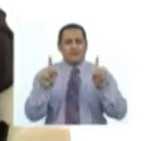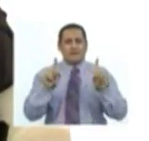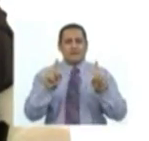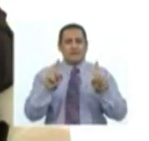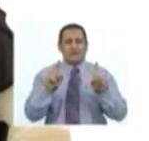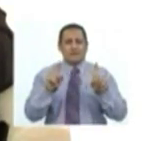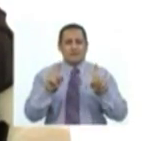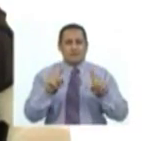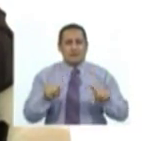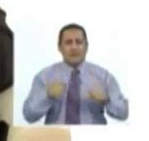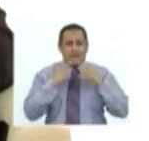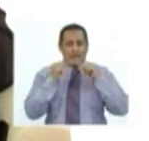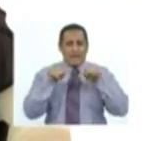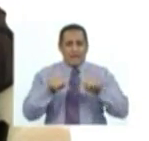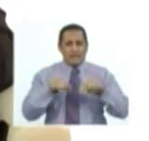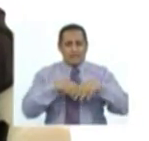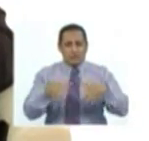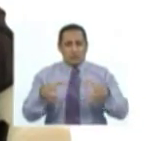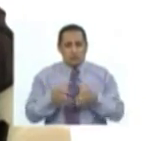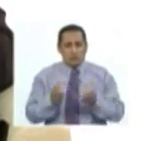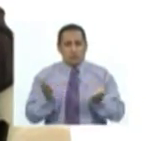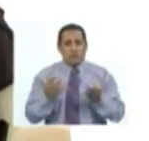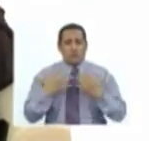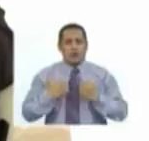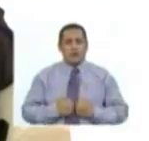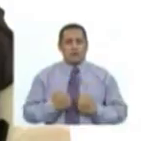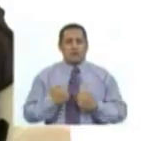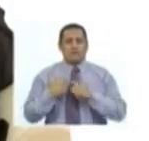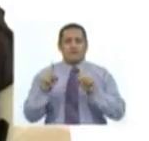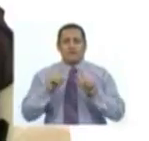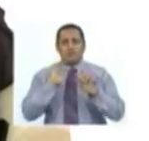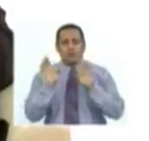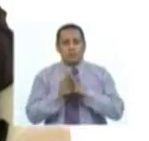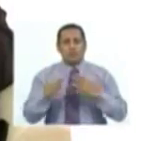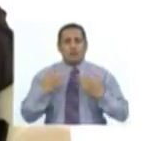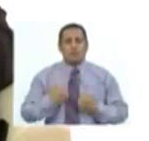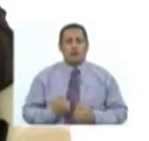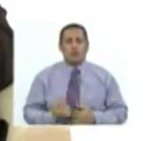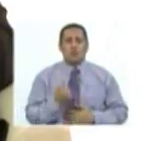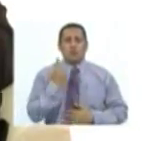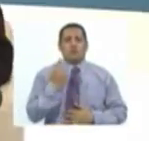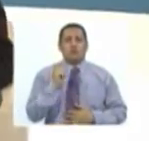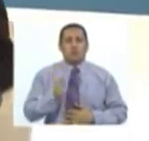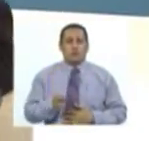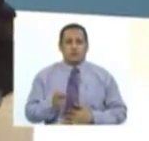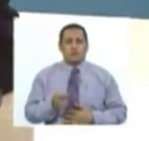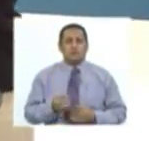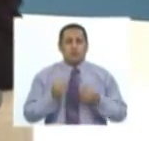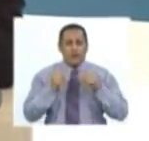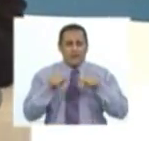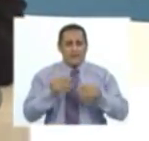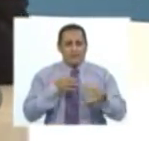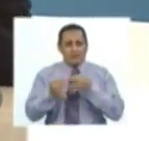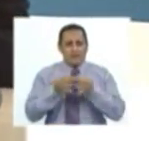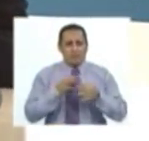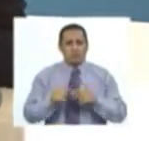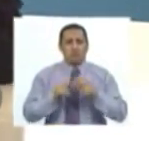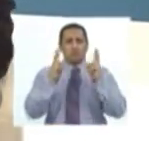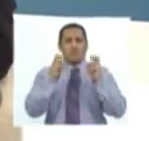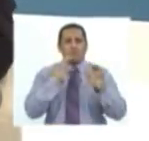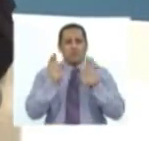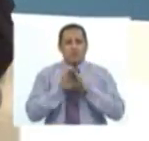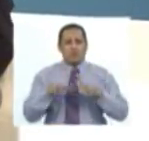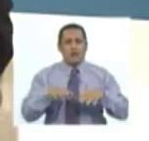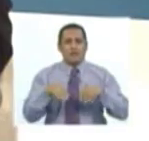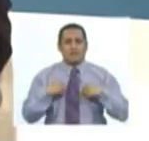distinta en un órgano colegiado que en un órgano unipersonal. Claro, porque aquí estamos hablando de una opción que permite